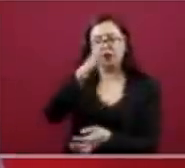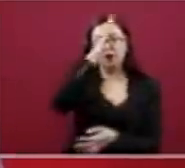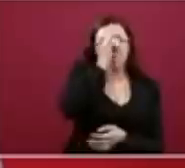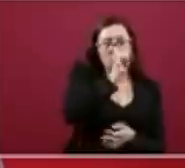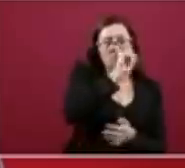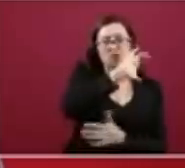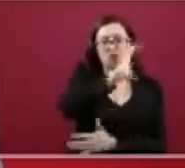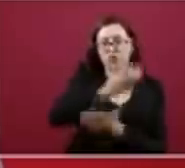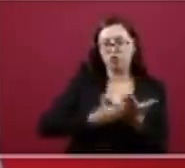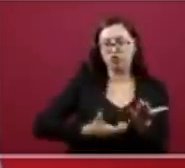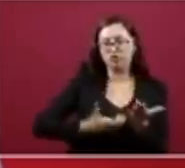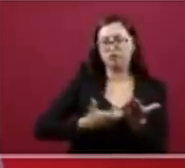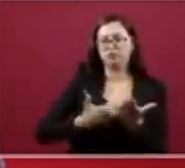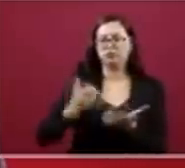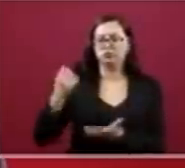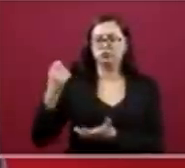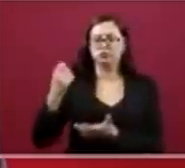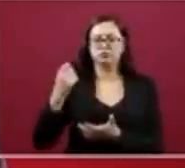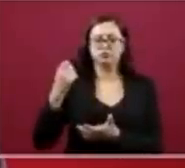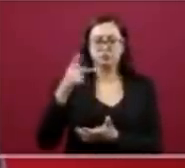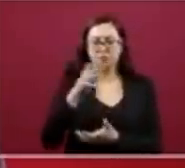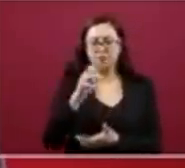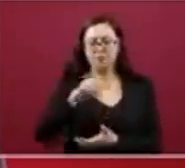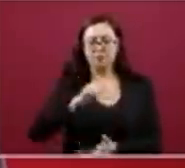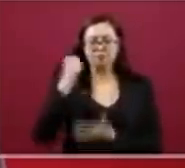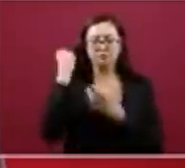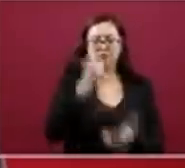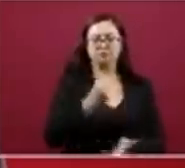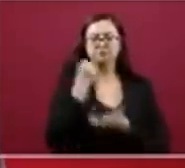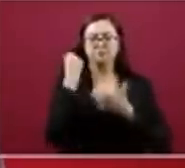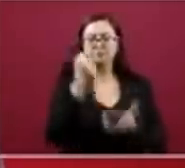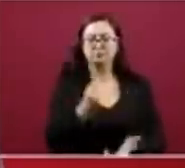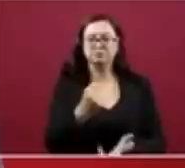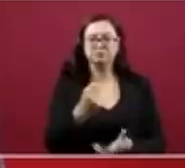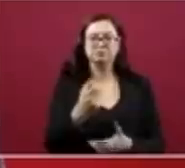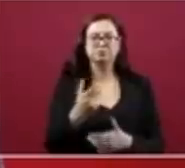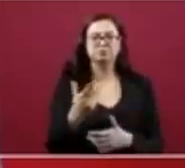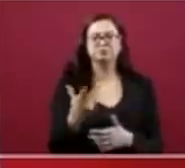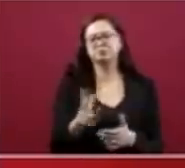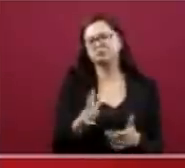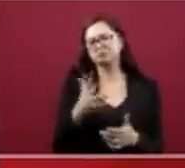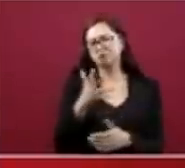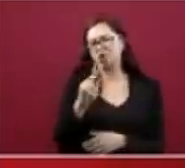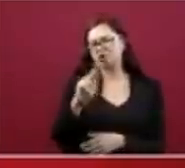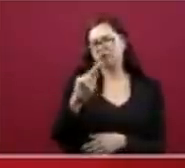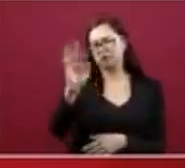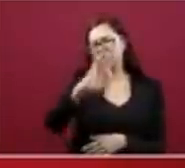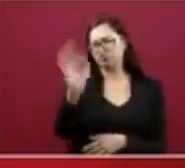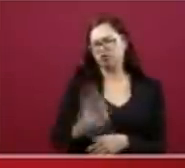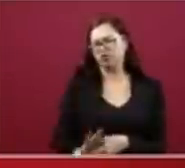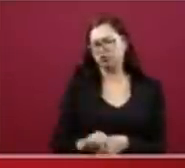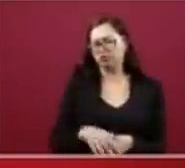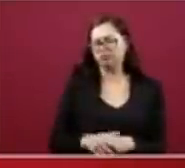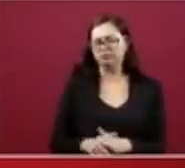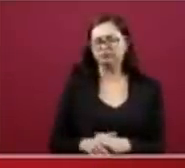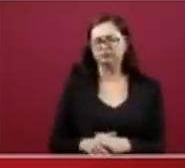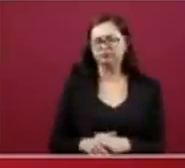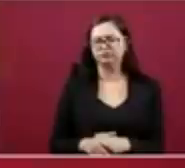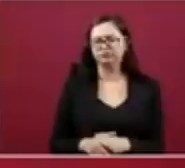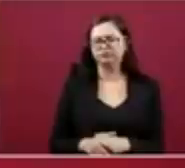contratos de inversión en Pemex del orden del 80%